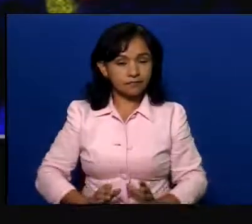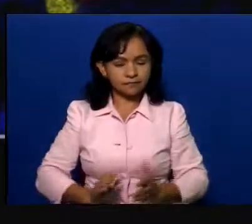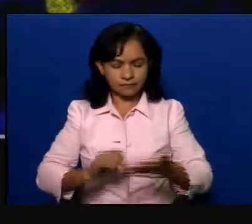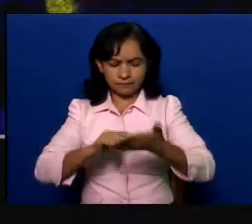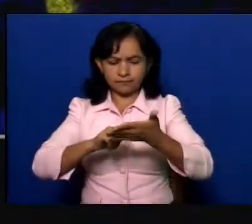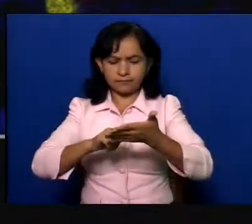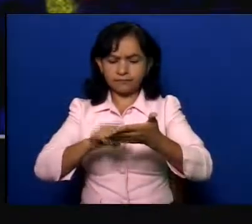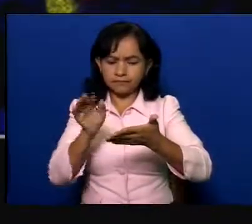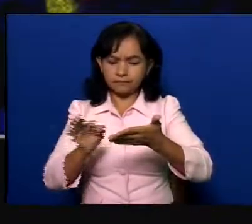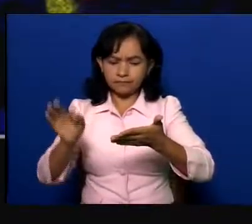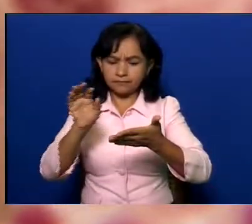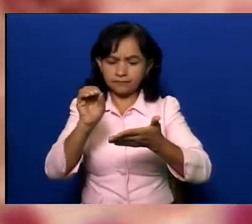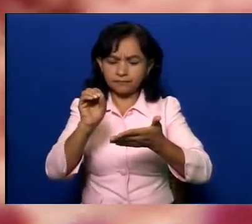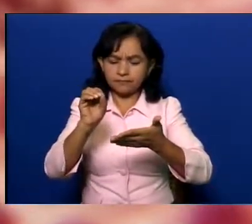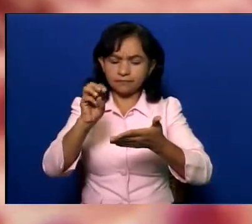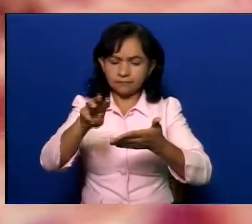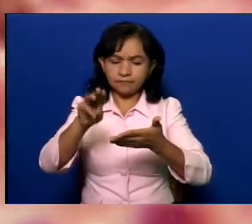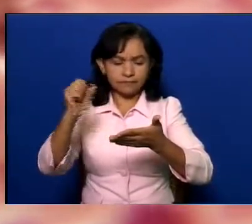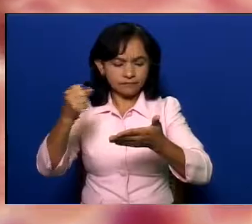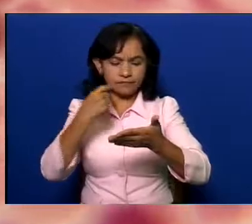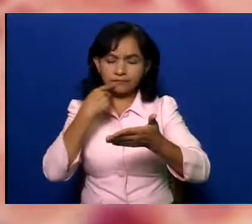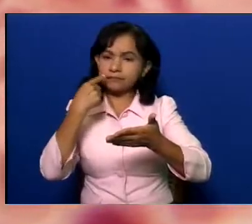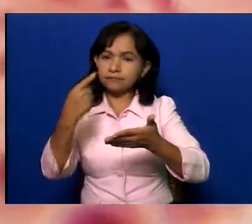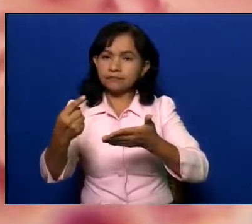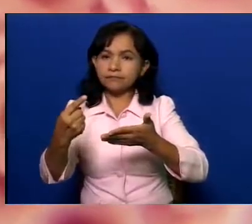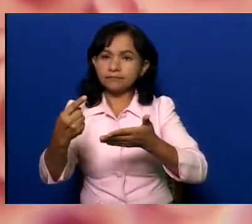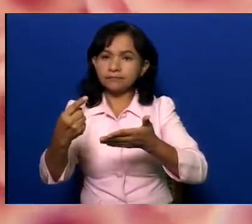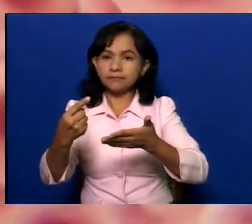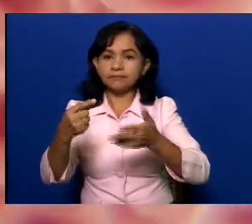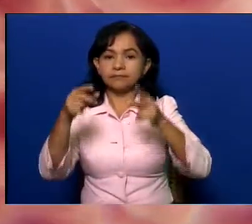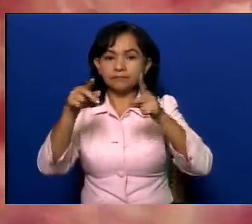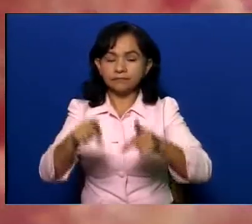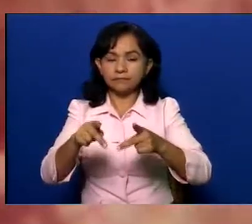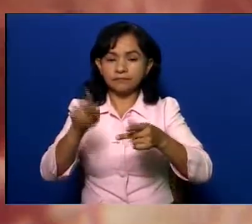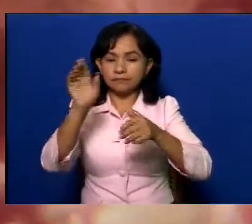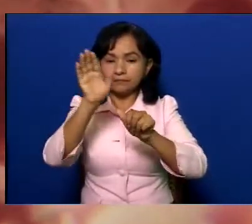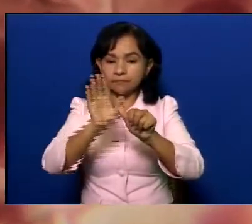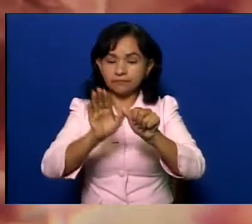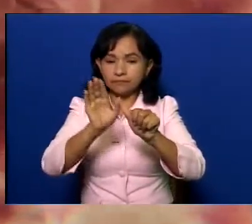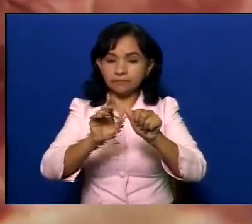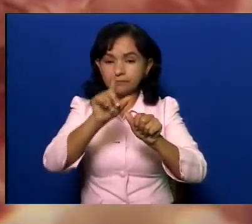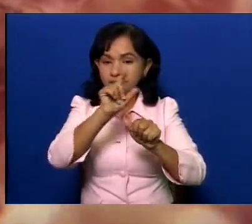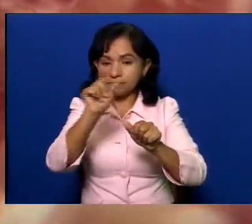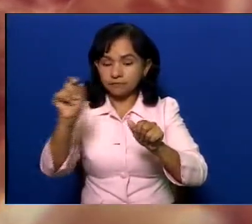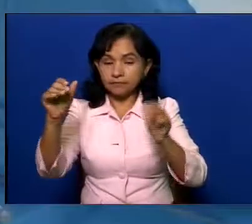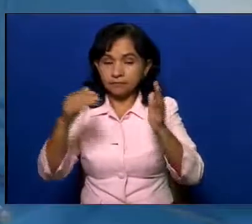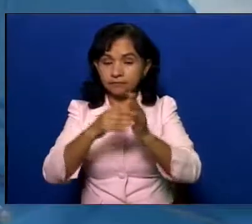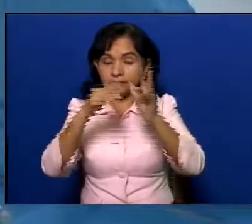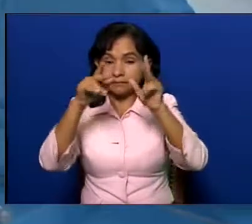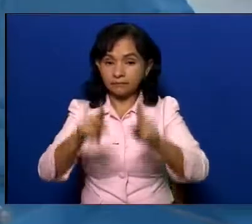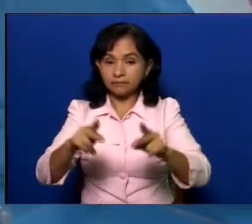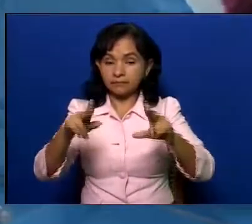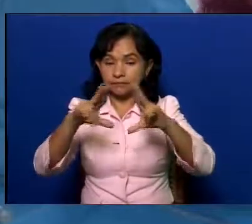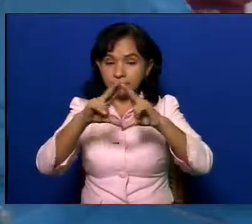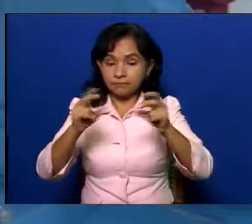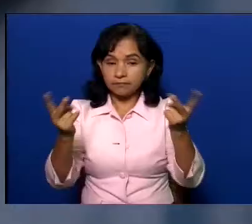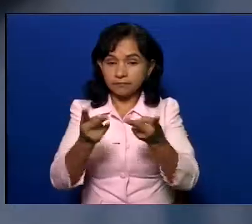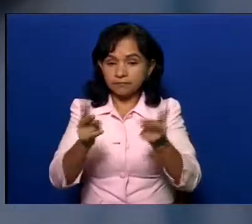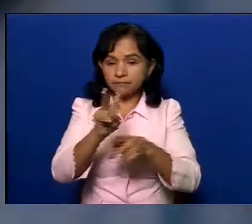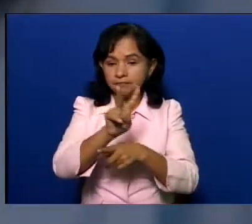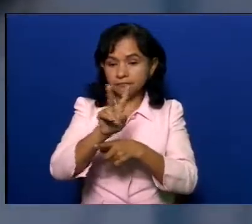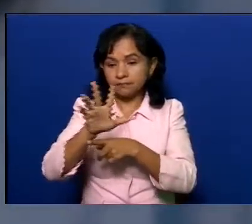que dice la Organización Mundial de la Salud, que según pues ellos dicen que de cada 100.000 nicaragüenses se registra entre un